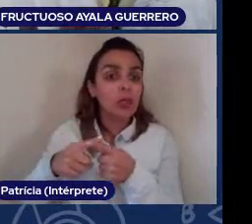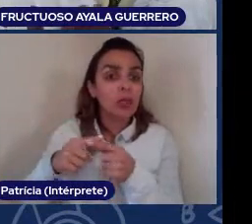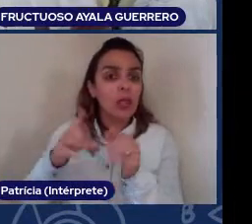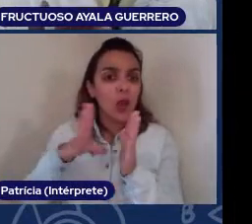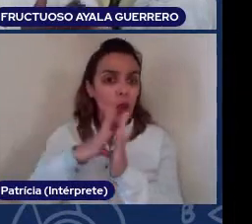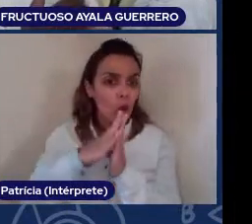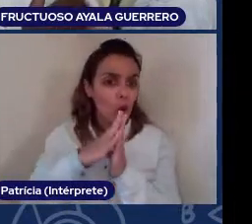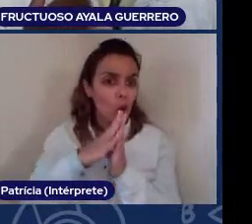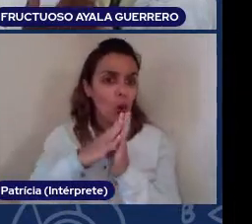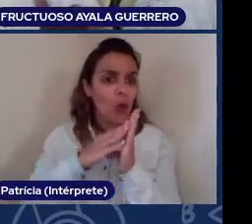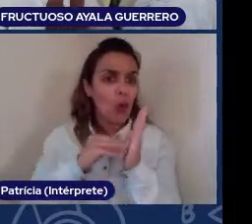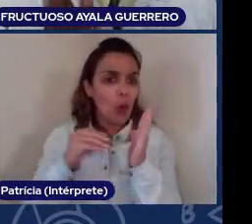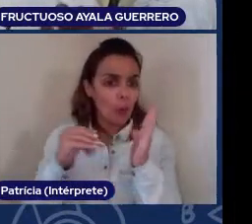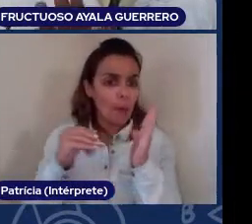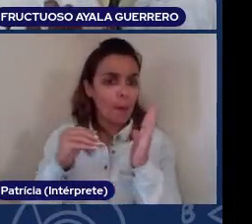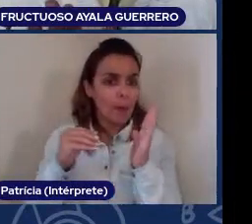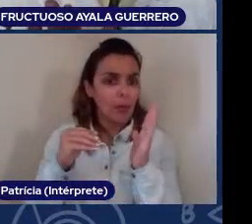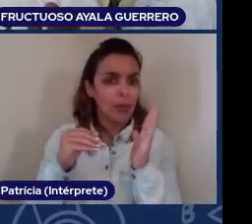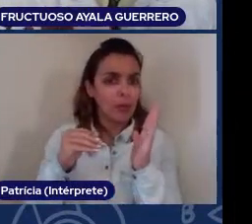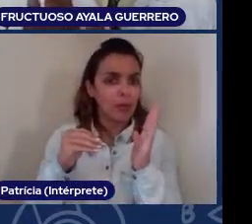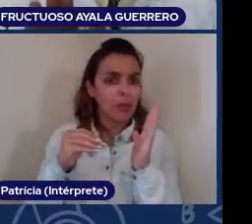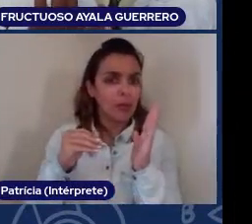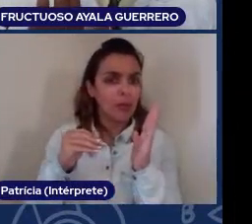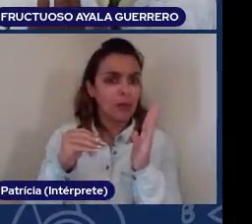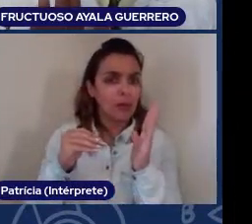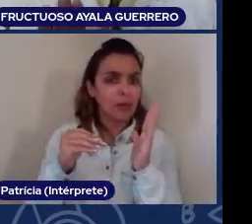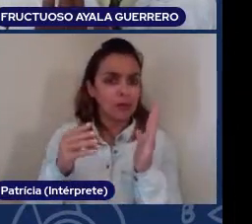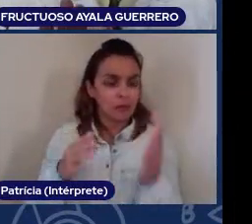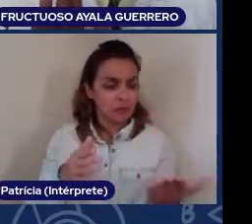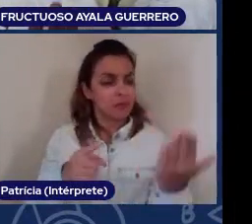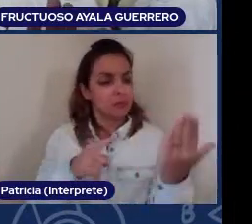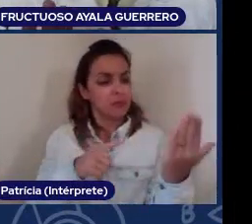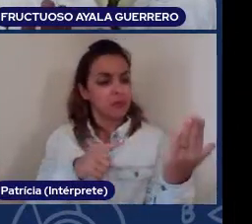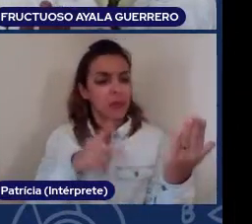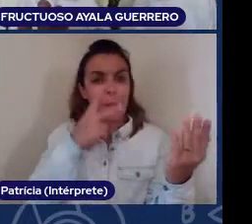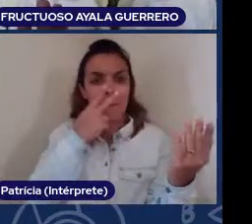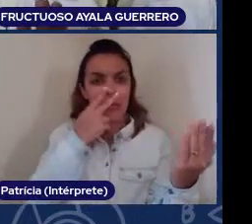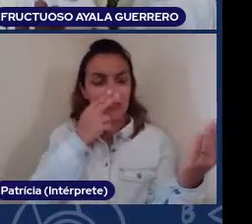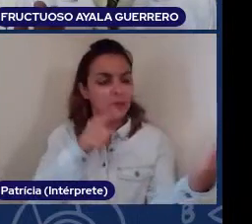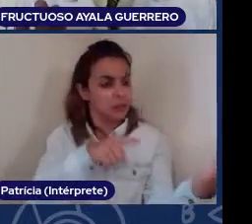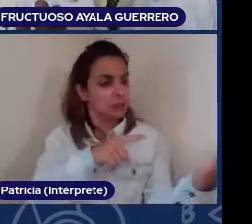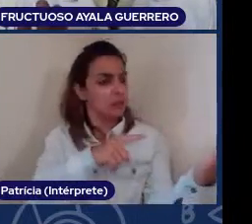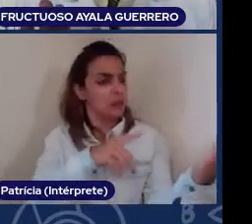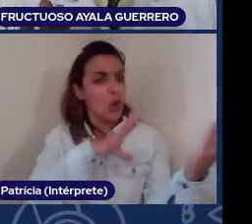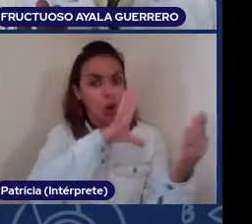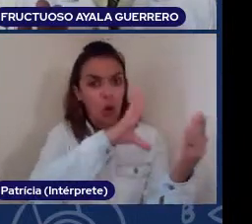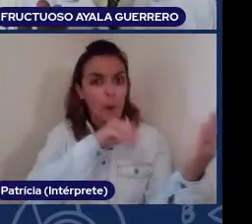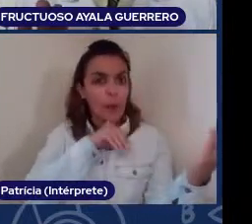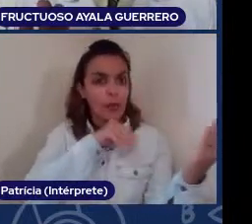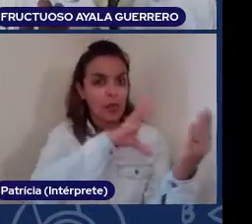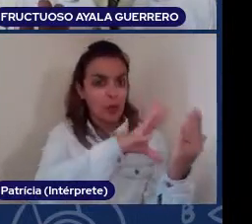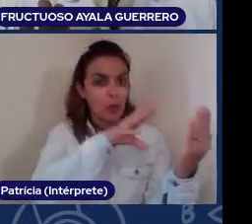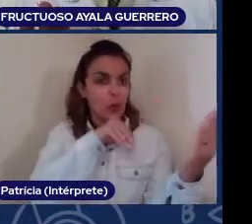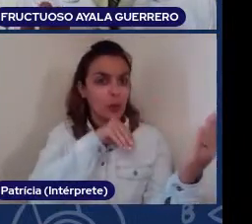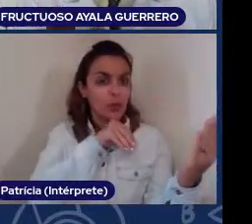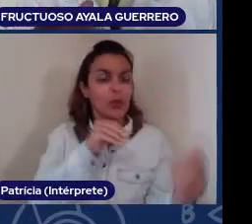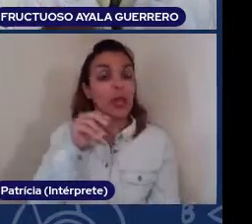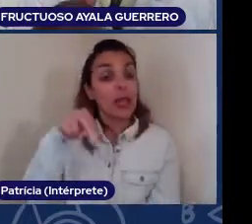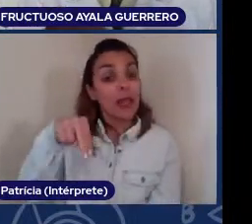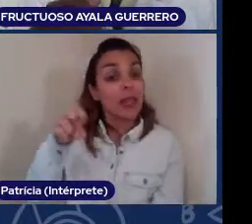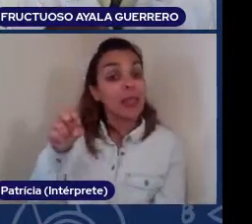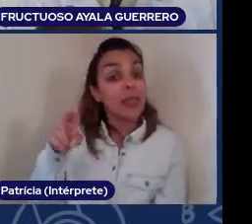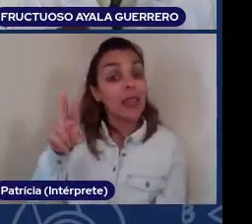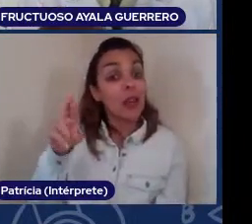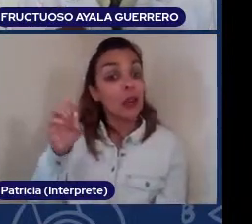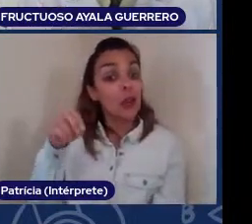comportamiento, la actitud del que está enfrente, como si se vieran en un espejo. De ahí el nombre de neuronas espejo. Ahí